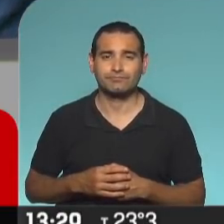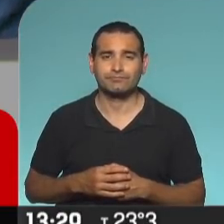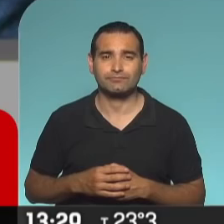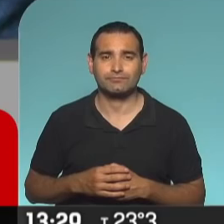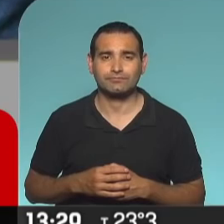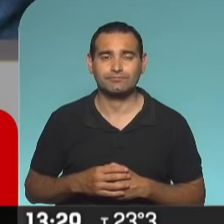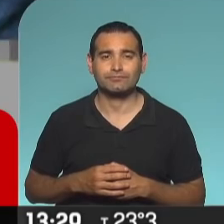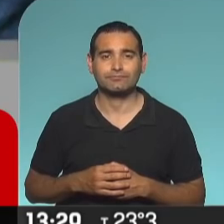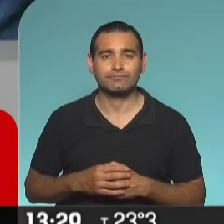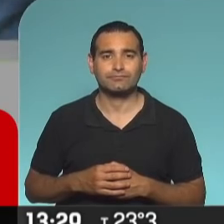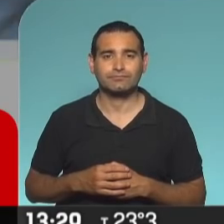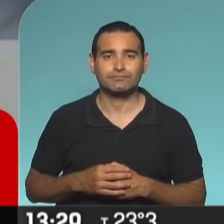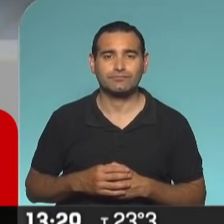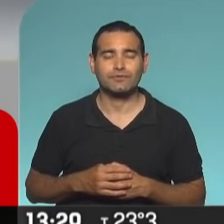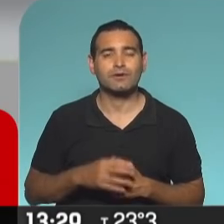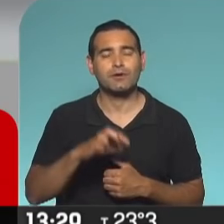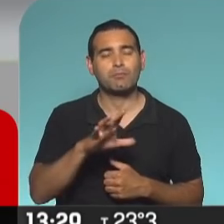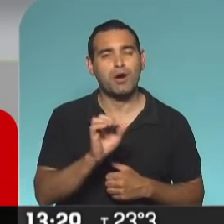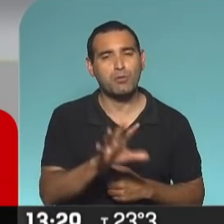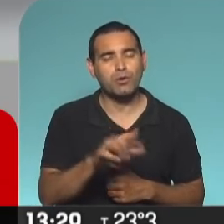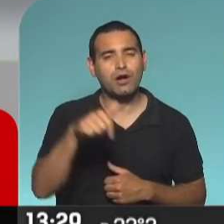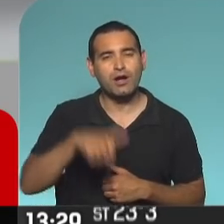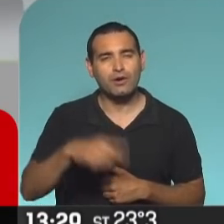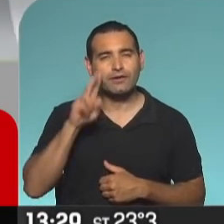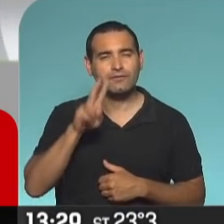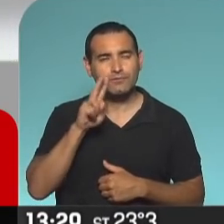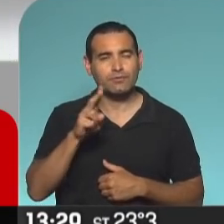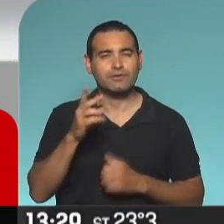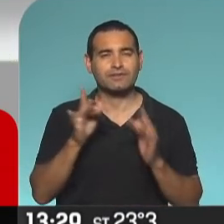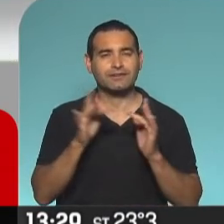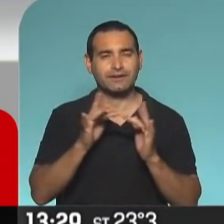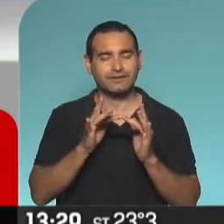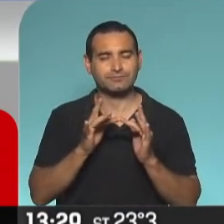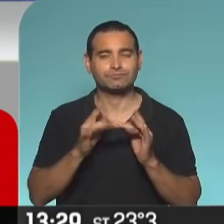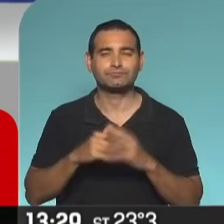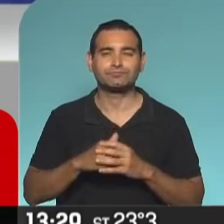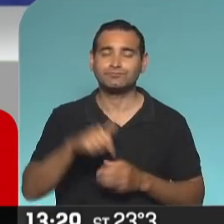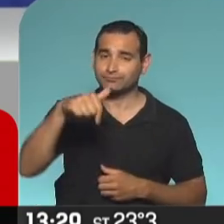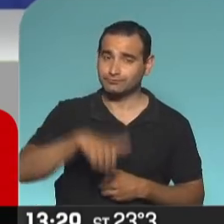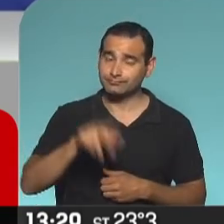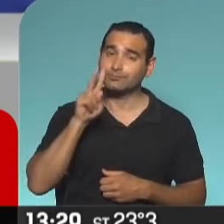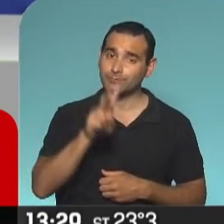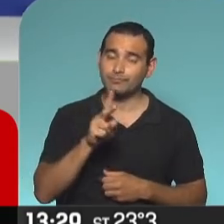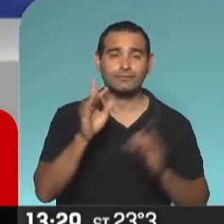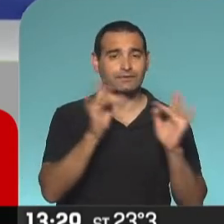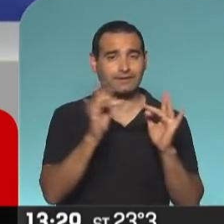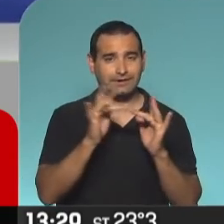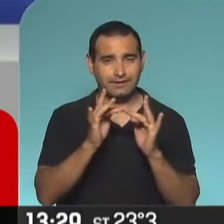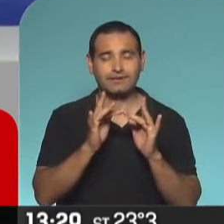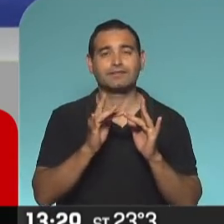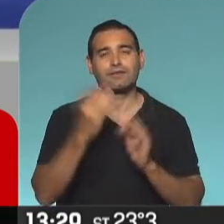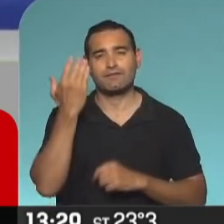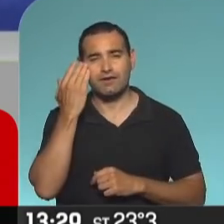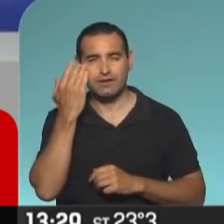su físico, ¿no? Pablo, Pero estamos bueno, recorriendo las redes sociales. Sí. Sí, te decía que estamos recorrando las redes sociales